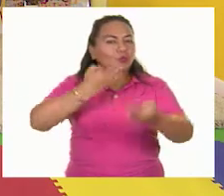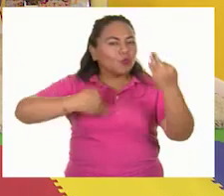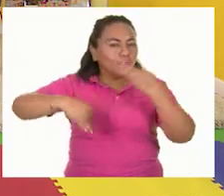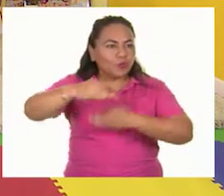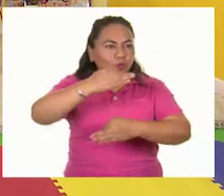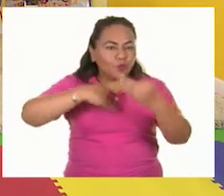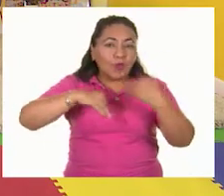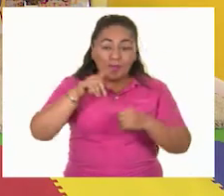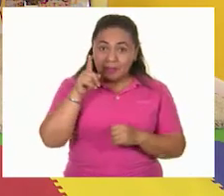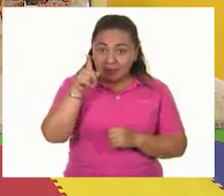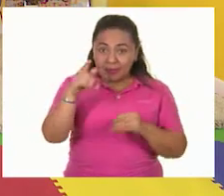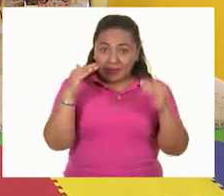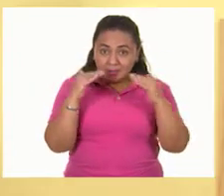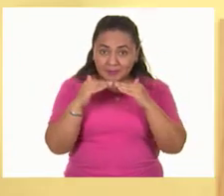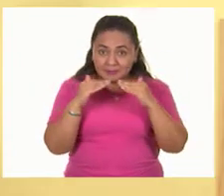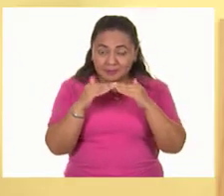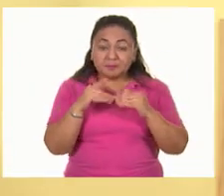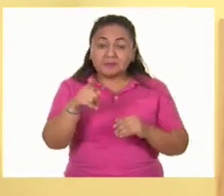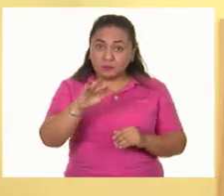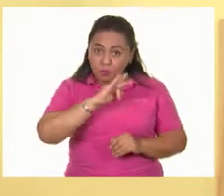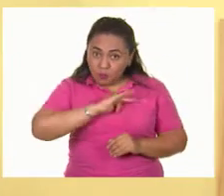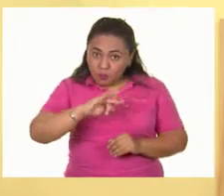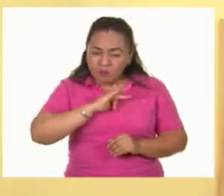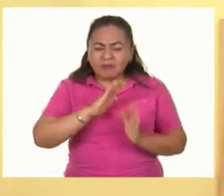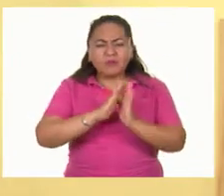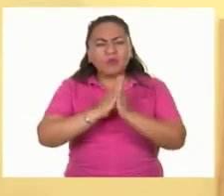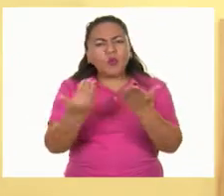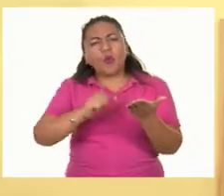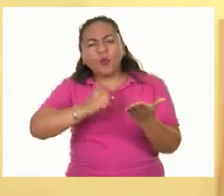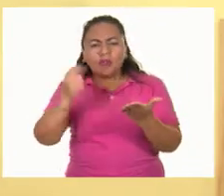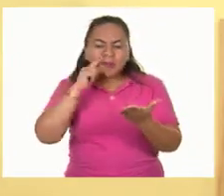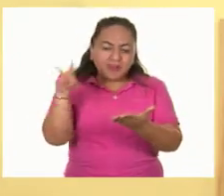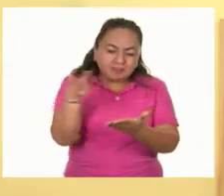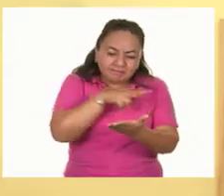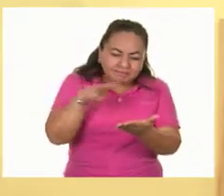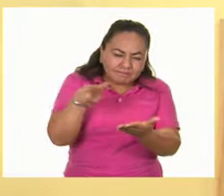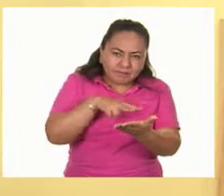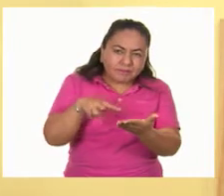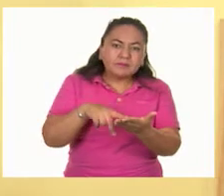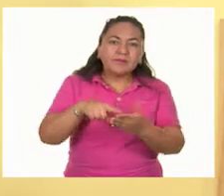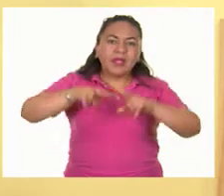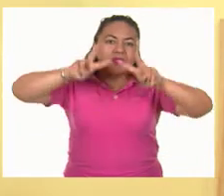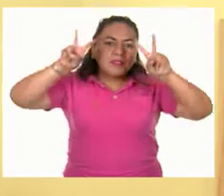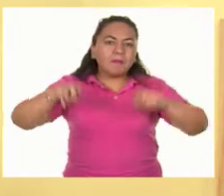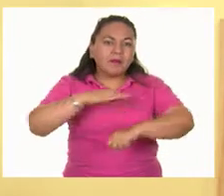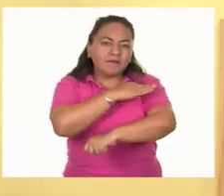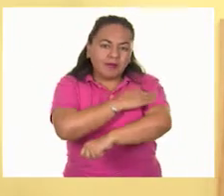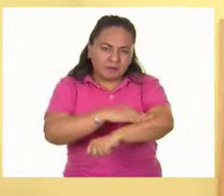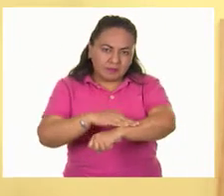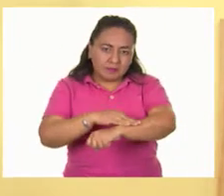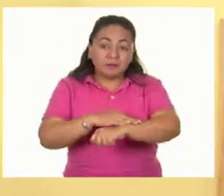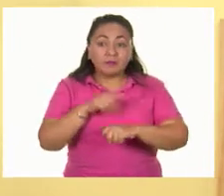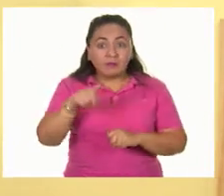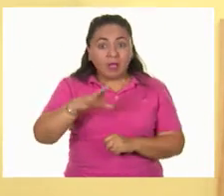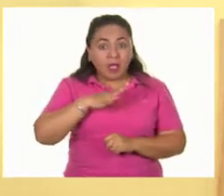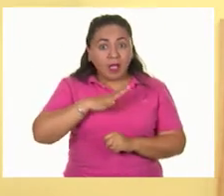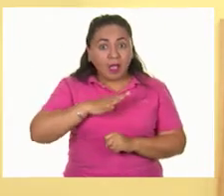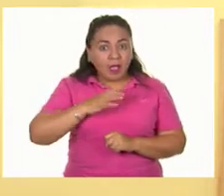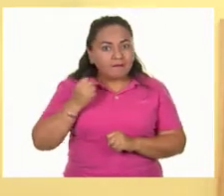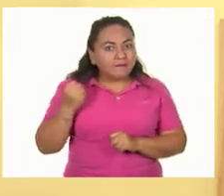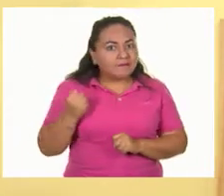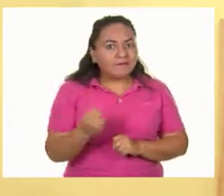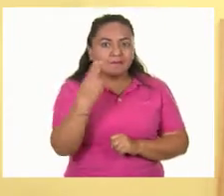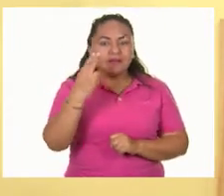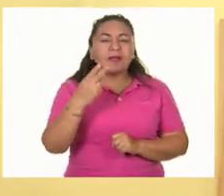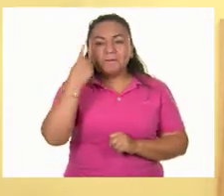allá en casa. Si te es posible, consulta otros libros y comenta el tema de hoy con tu familia. Si tienes la